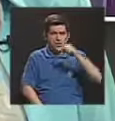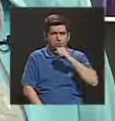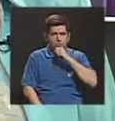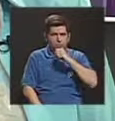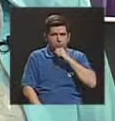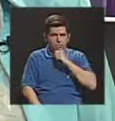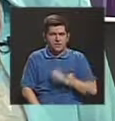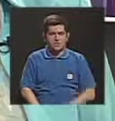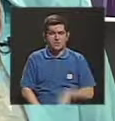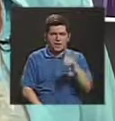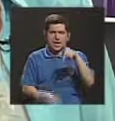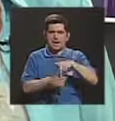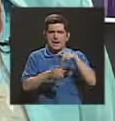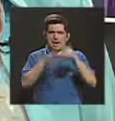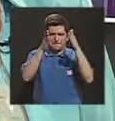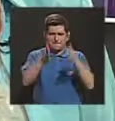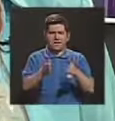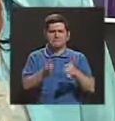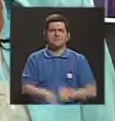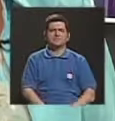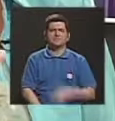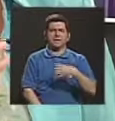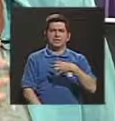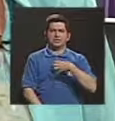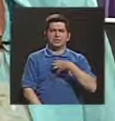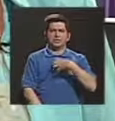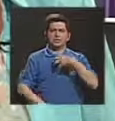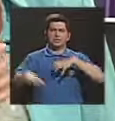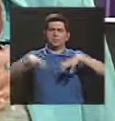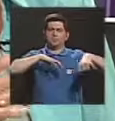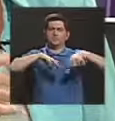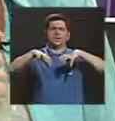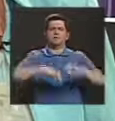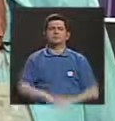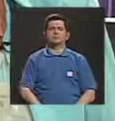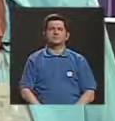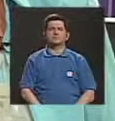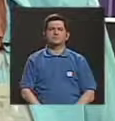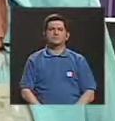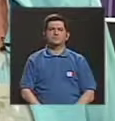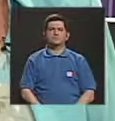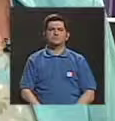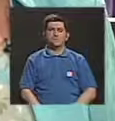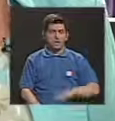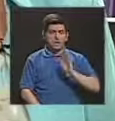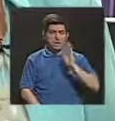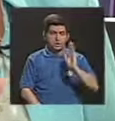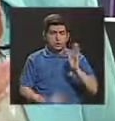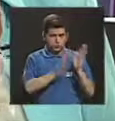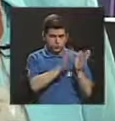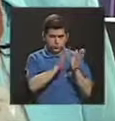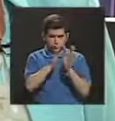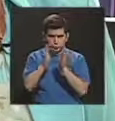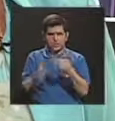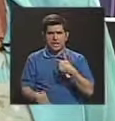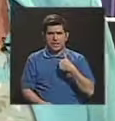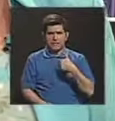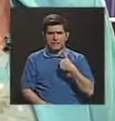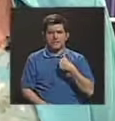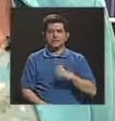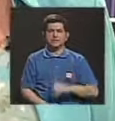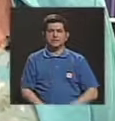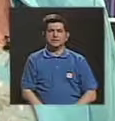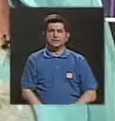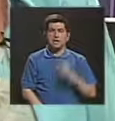mayor sea protagonista de sus acciones, de los planes que se tienen para con